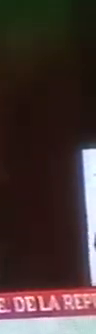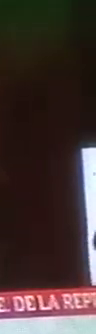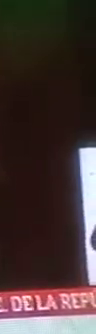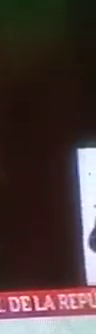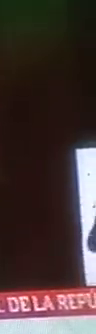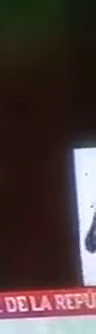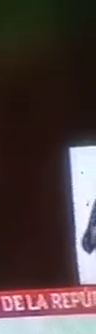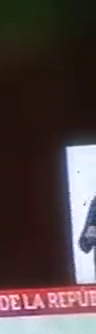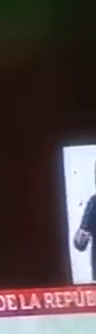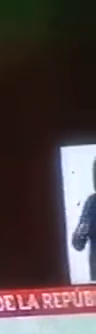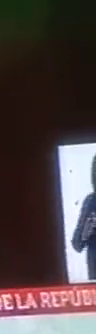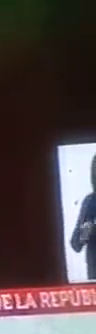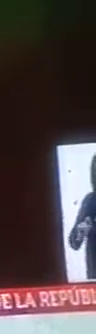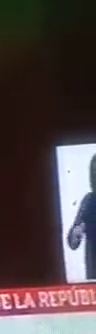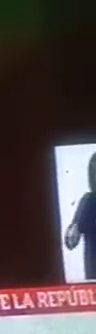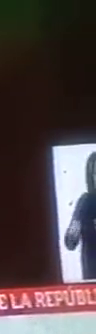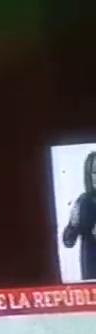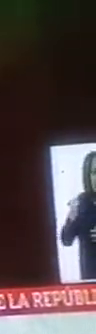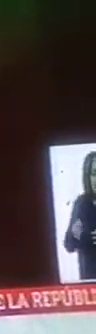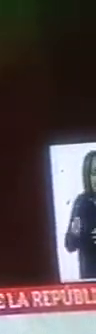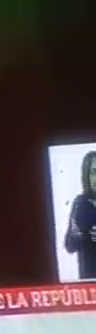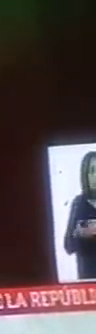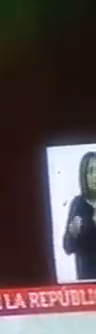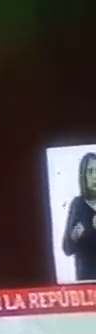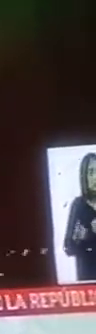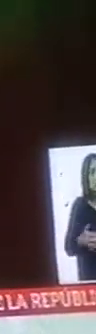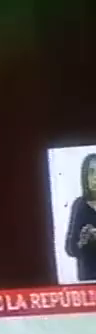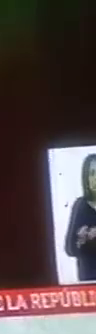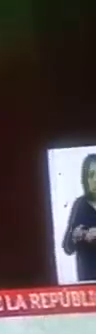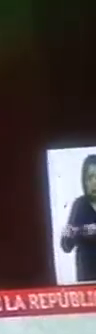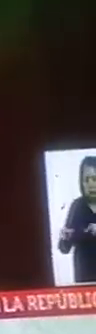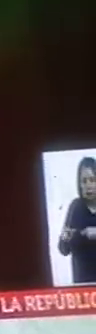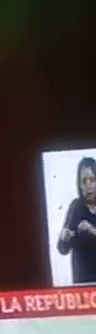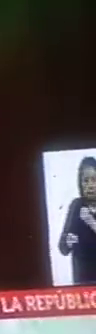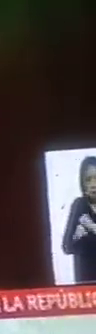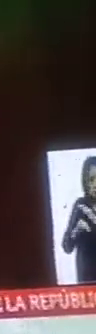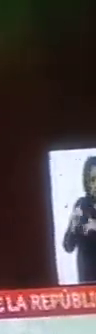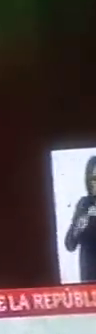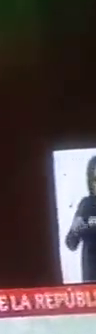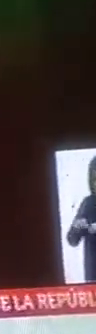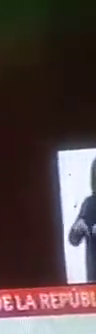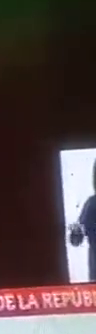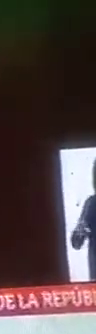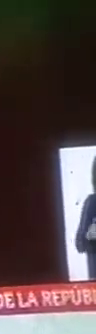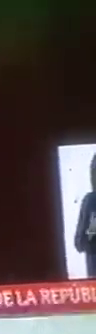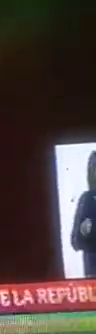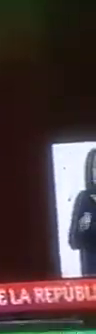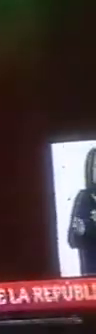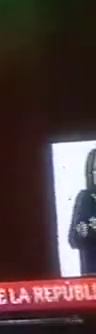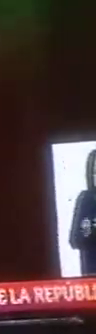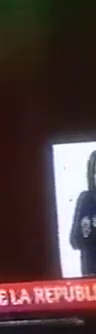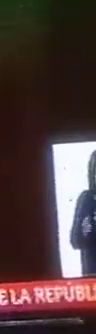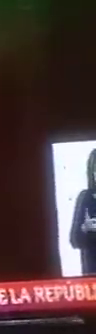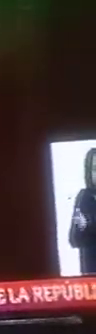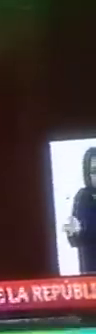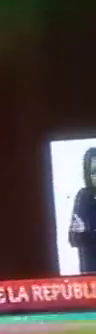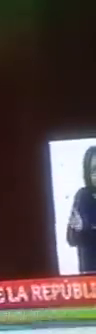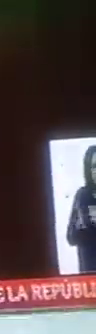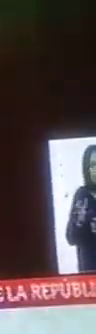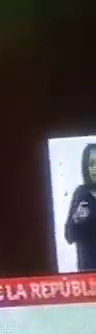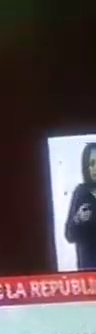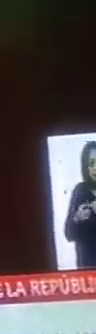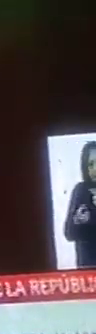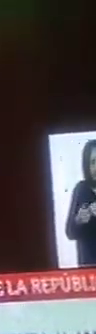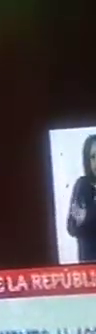sostenibles y de calidad a través de los núcleos ejecutores como un mecanismo para promover la participación